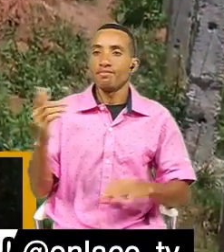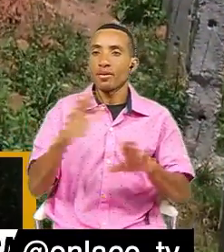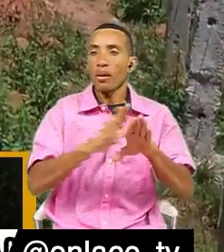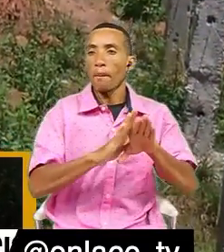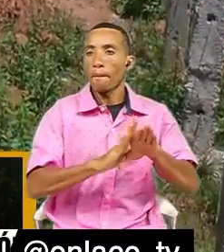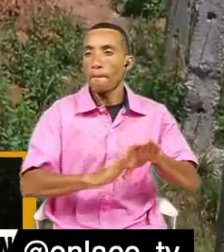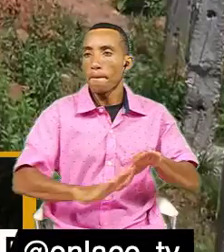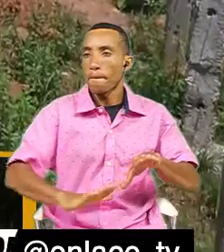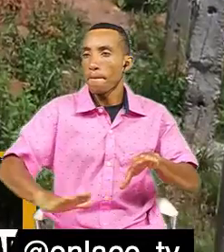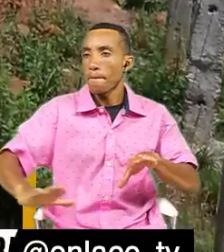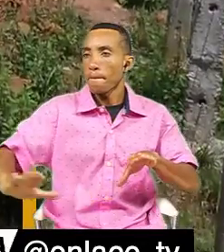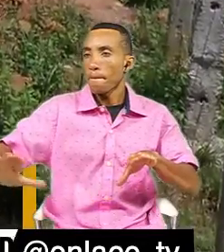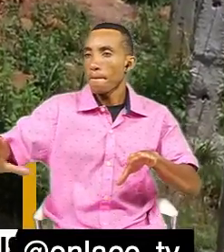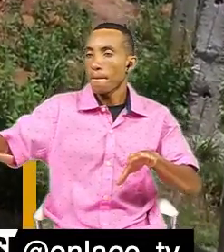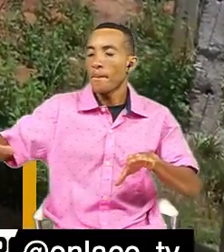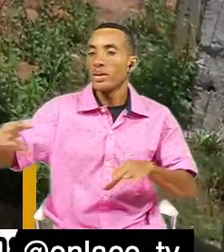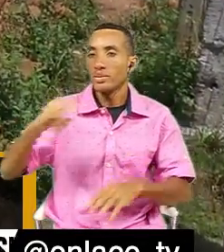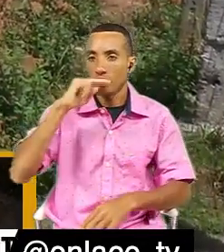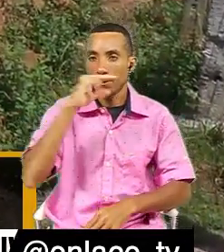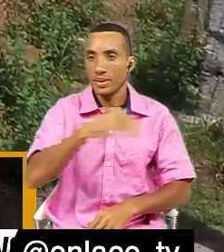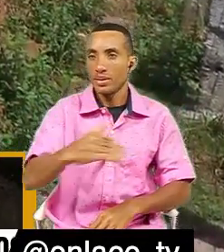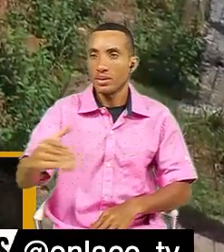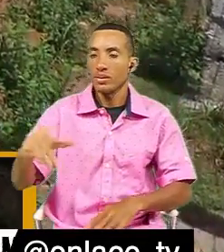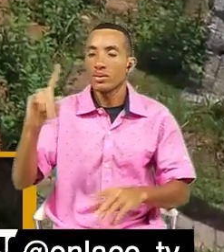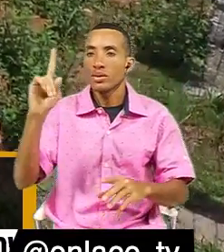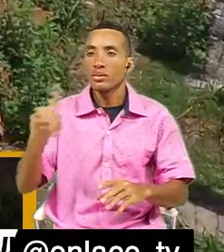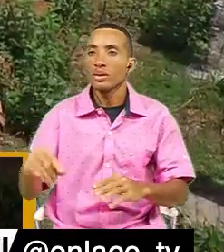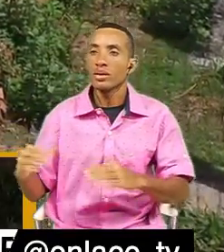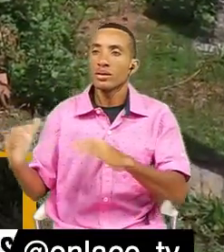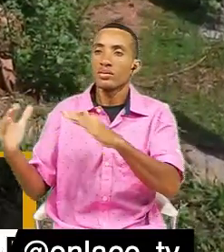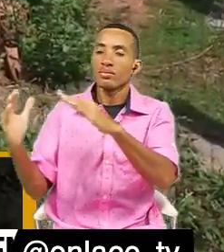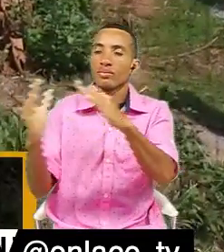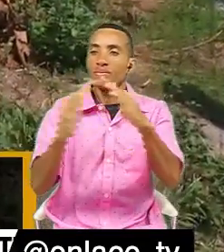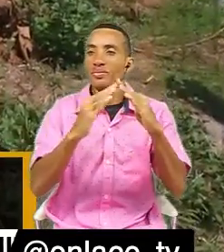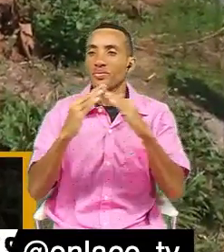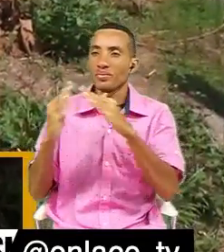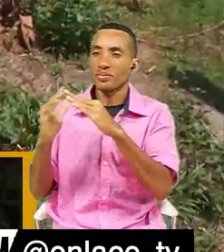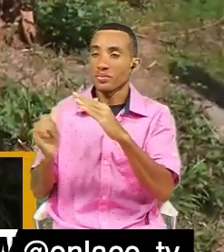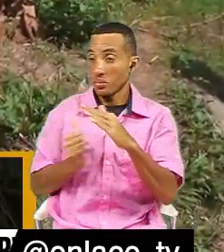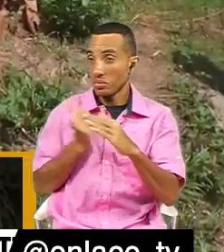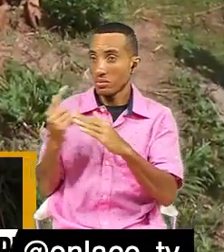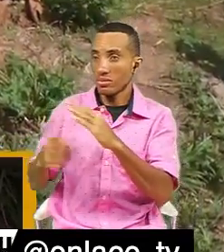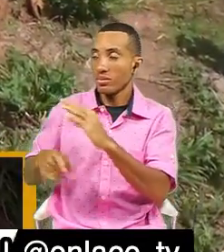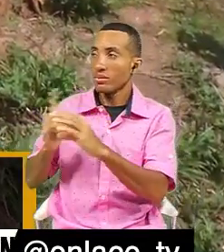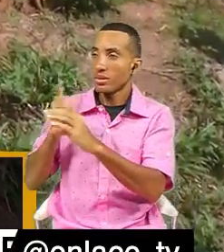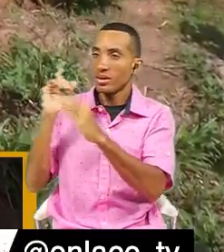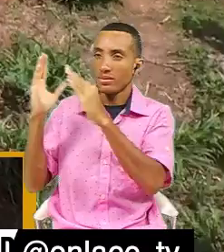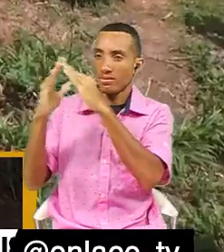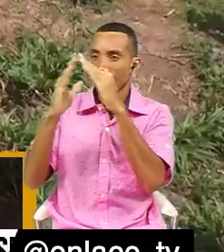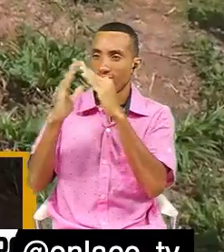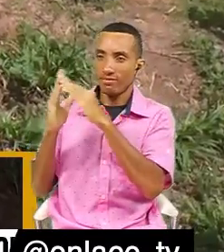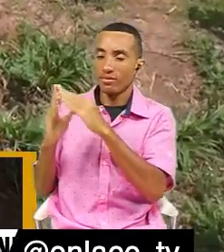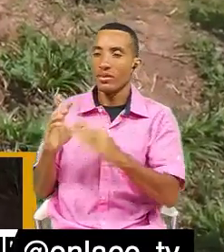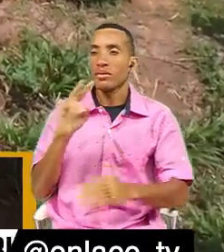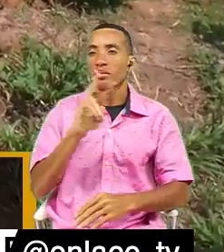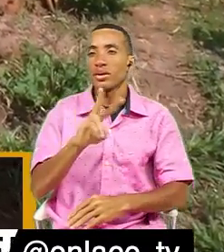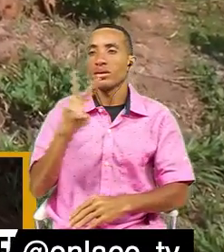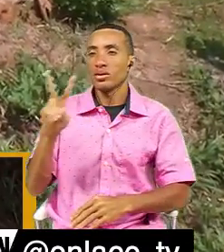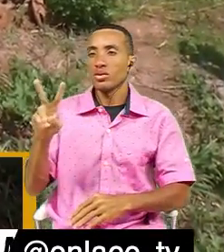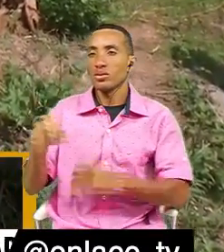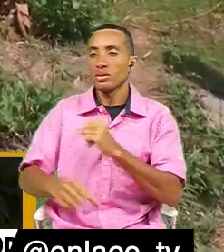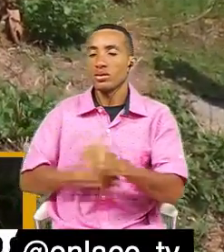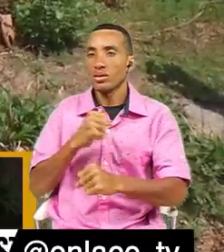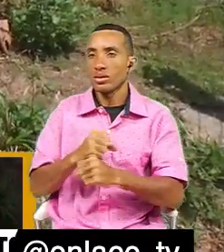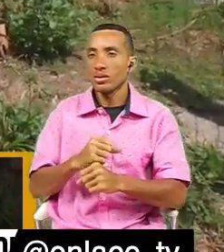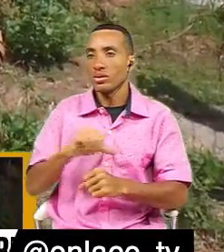qué? Porque hay niños y prácticamente también está la invasión que cuenta con 6 años, está el barrio La Virgen que ya tiene 22 años y la van a pasar por